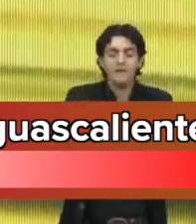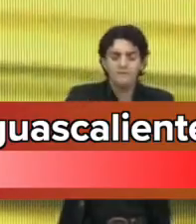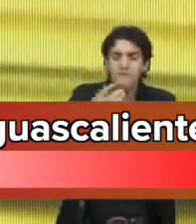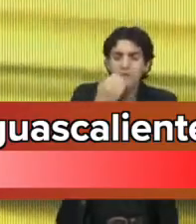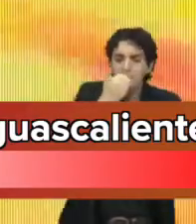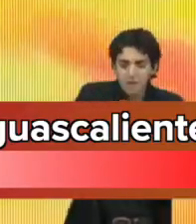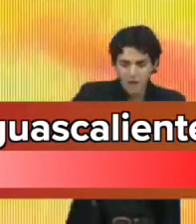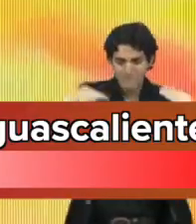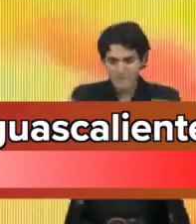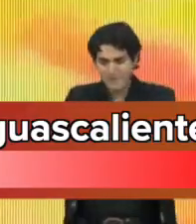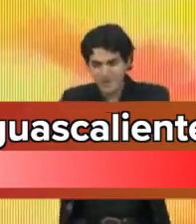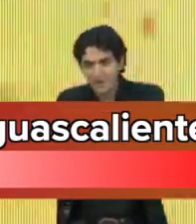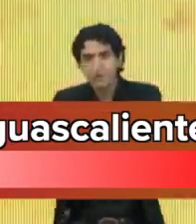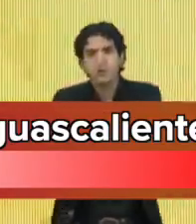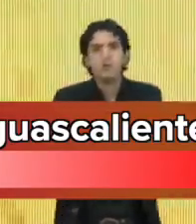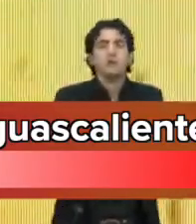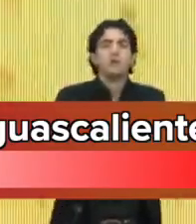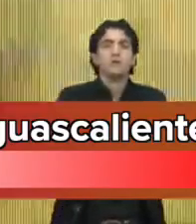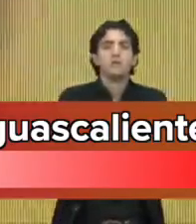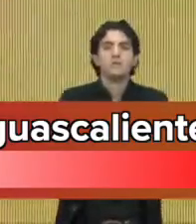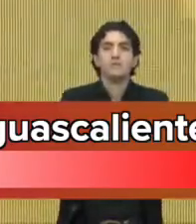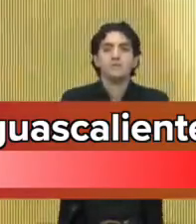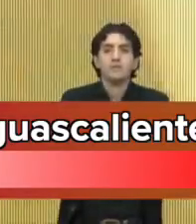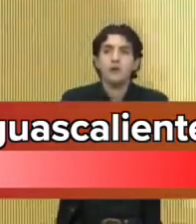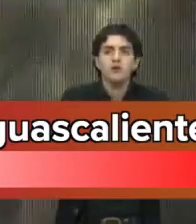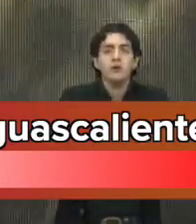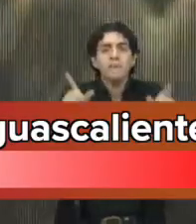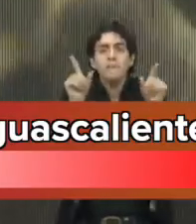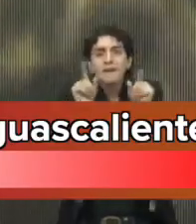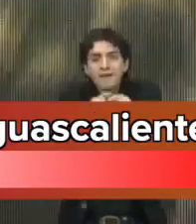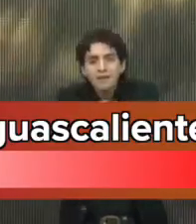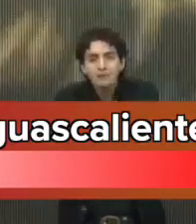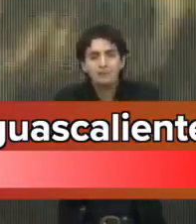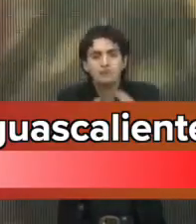ha sido la primera gobernadora en llevar los resultados de